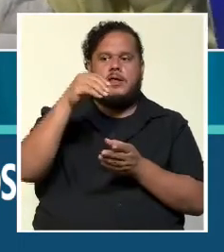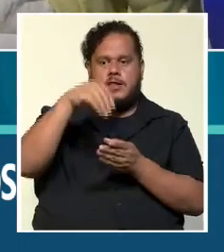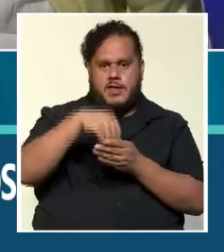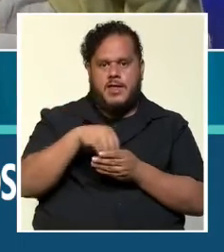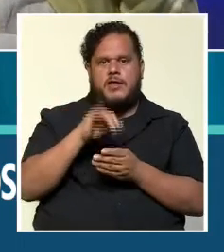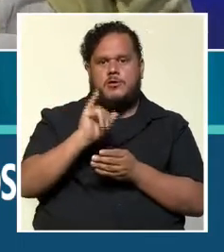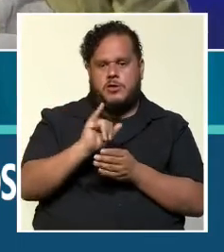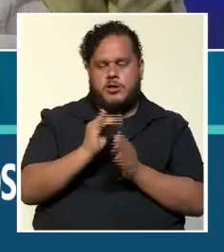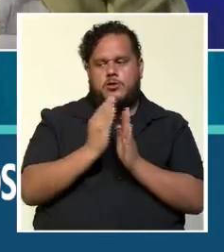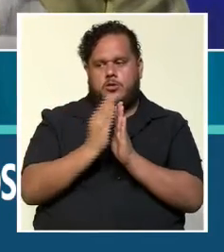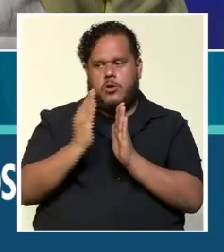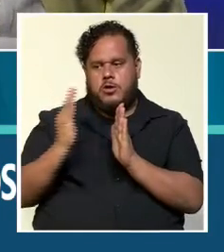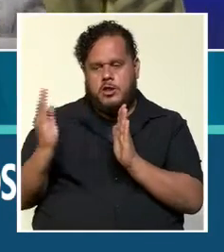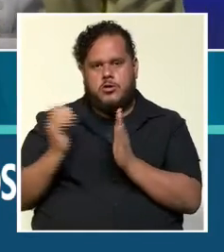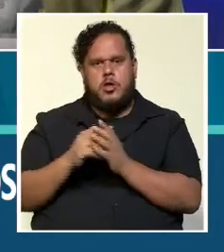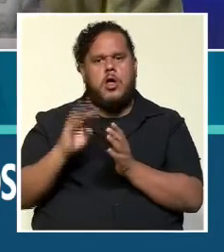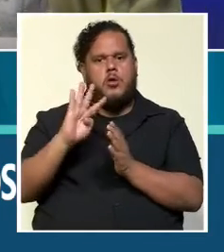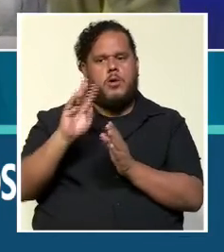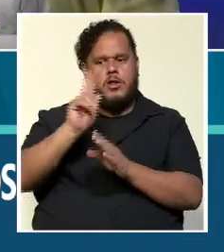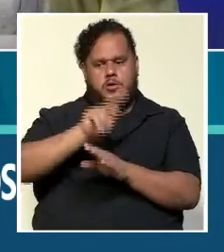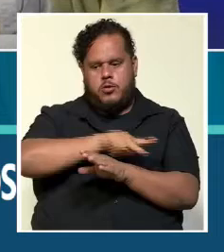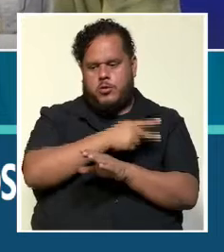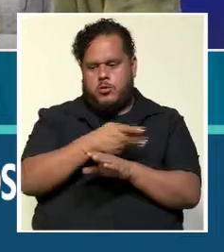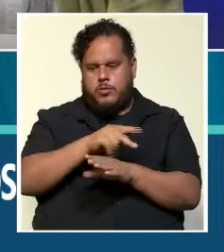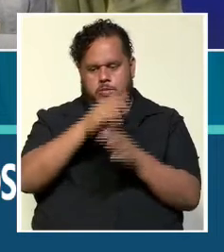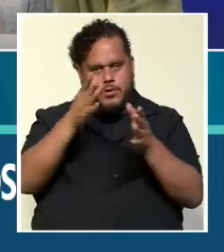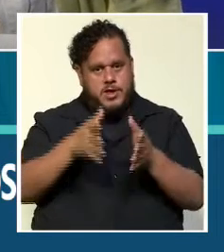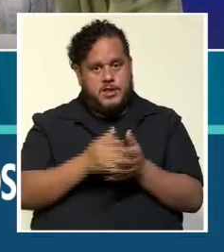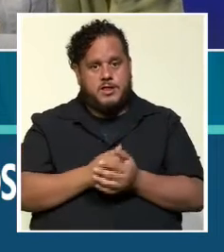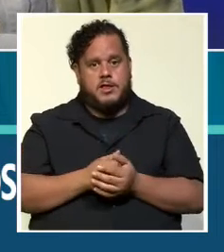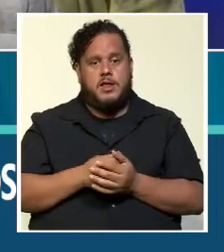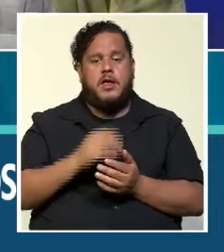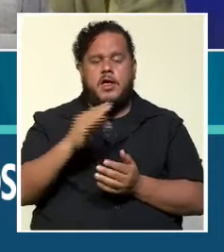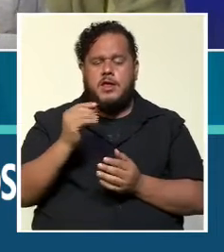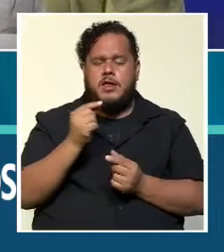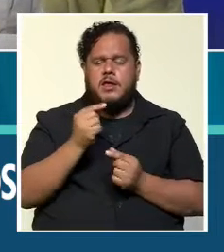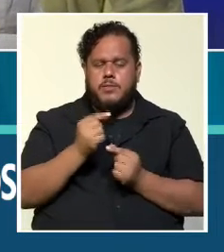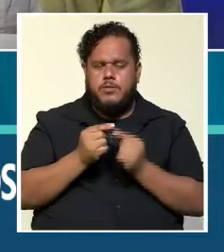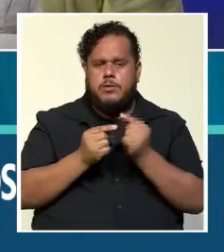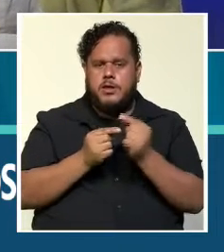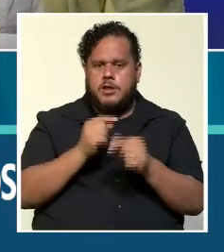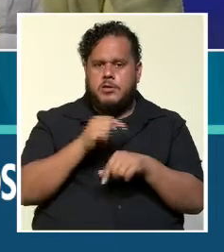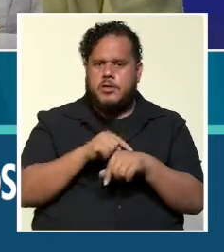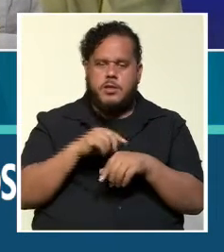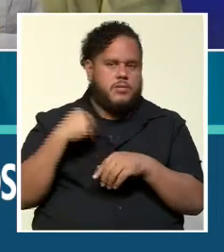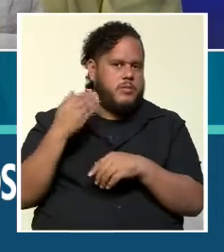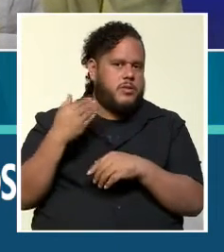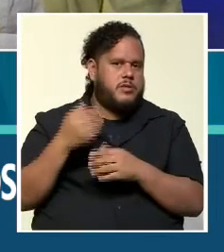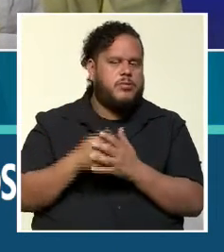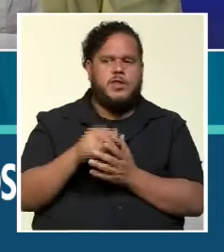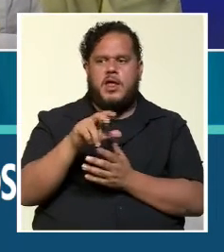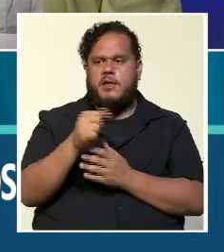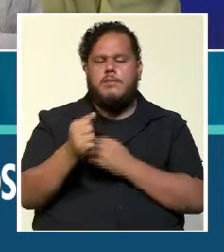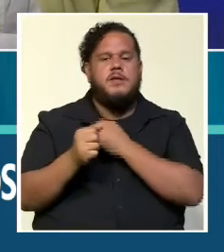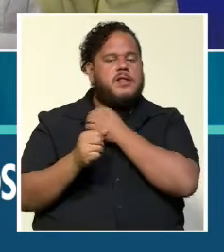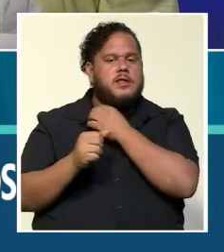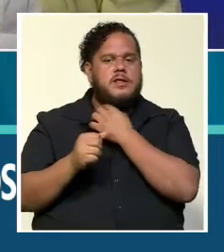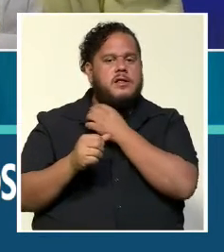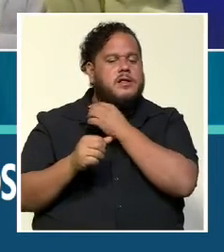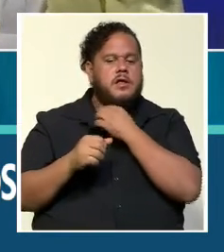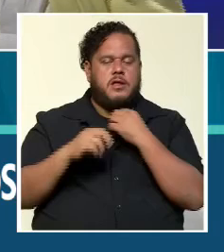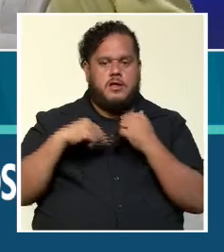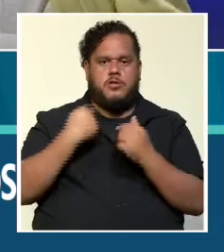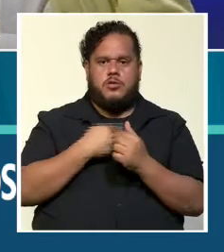Exacto, publicamos a estos 4 poetas y poquito tiempo después, de meses,